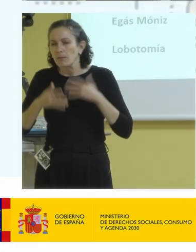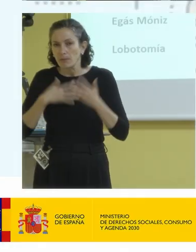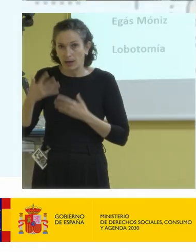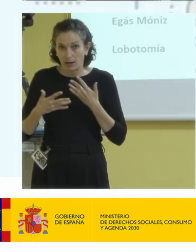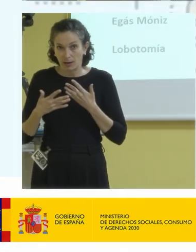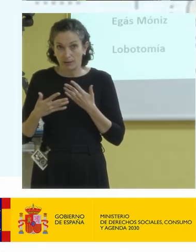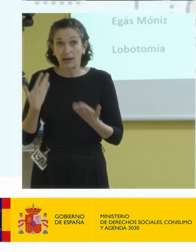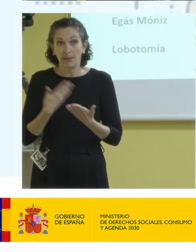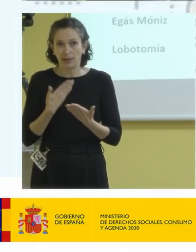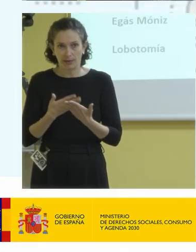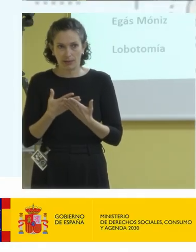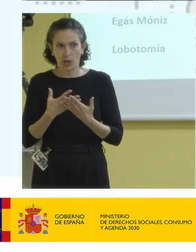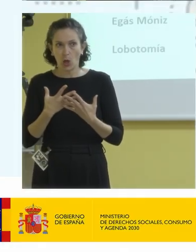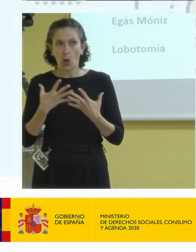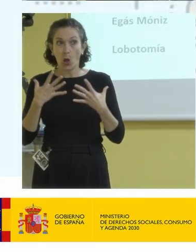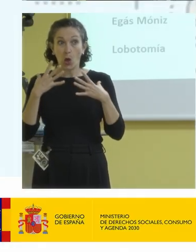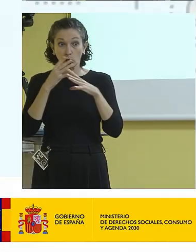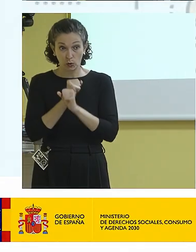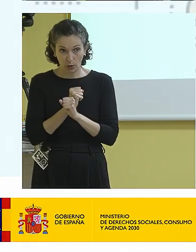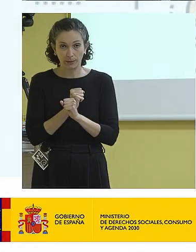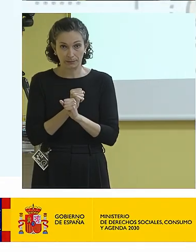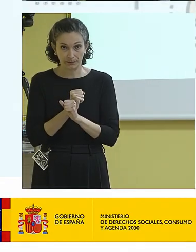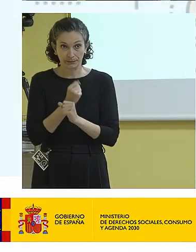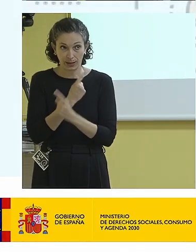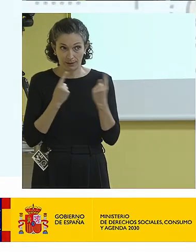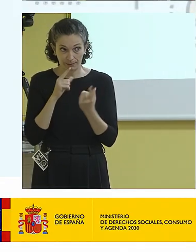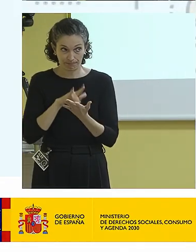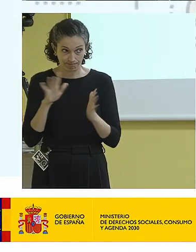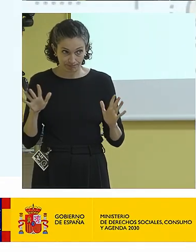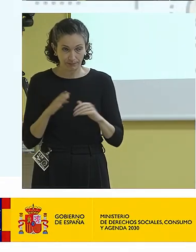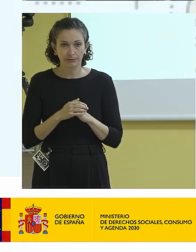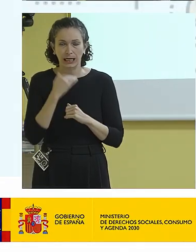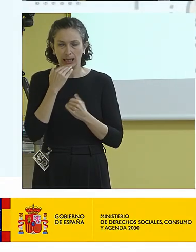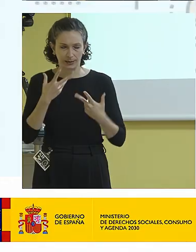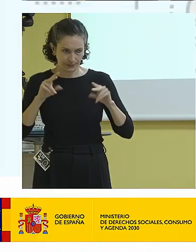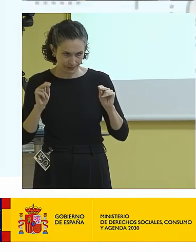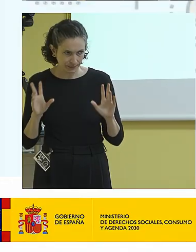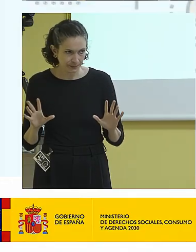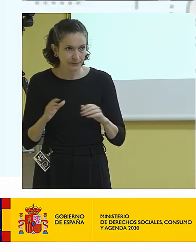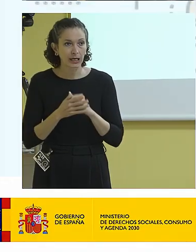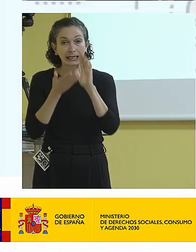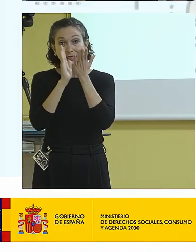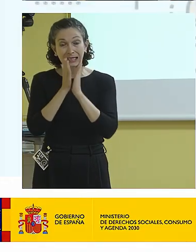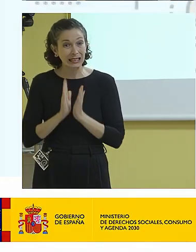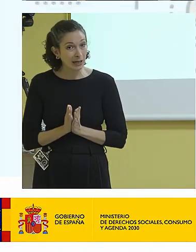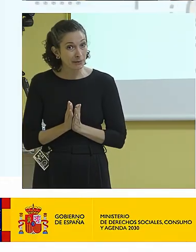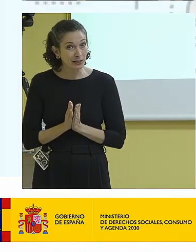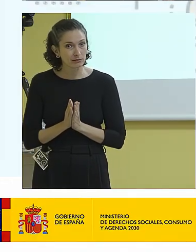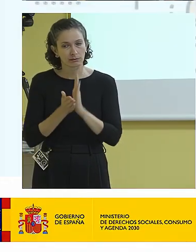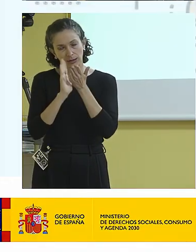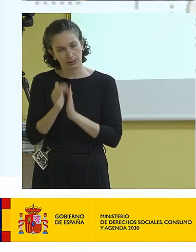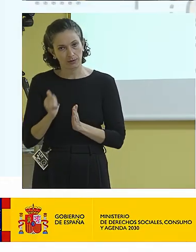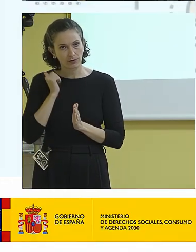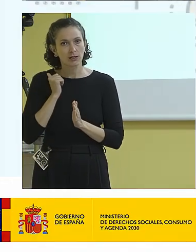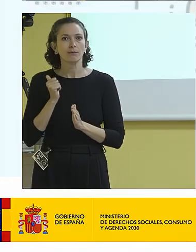evidencia es oscura y alberga horrores, que eso sí es cierto que a veces pasa. Y ya voy terminando. Las terapias, las pseudoterapias no son para